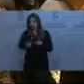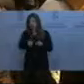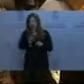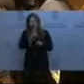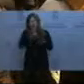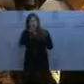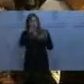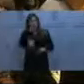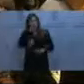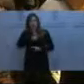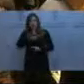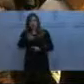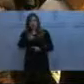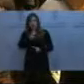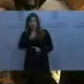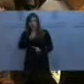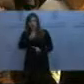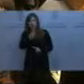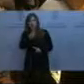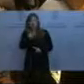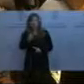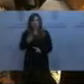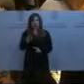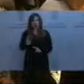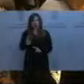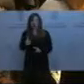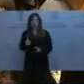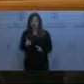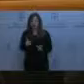contestado, no me ha dicho ni que sí ni que no, ni si están emitidos.